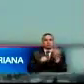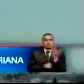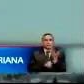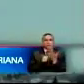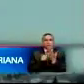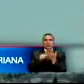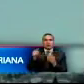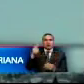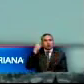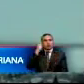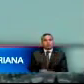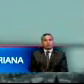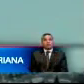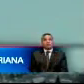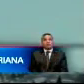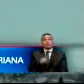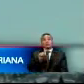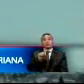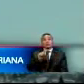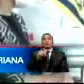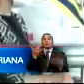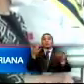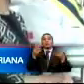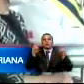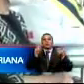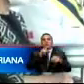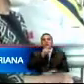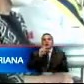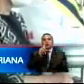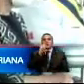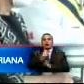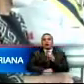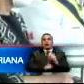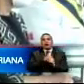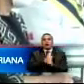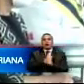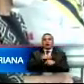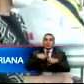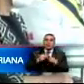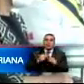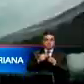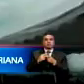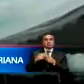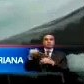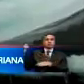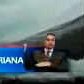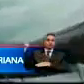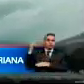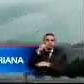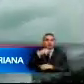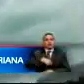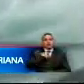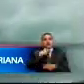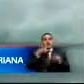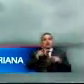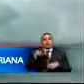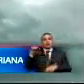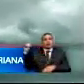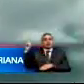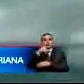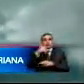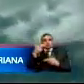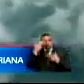de Estado. Se trata de una ceremonia de conmemoración de los 101 años de creación de la aviación civil y día de las Fuerzas Armadas.